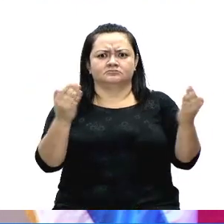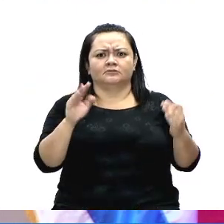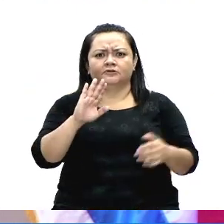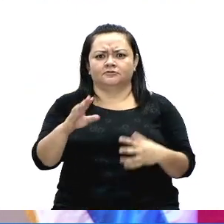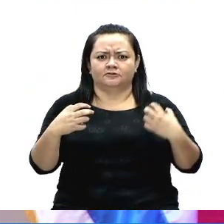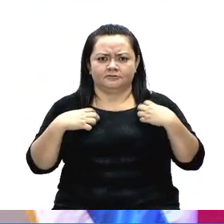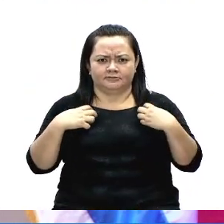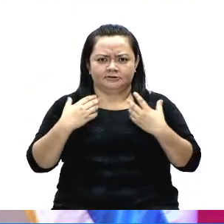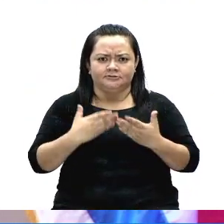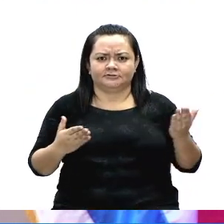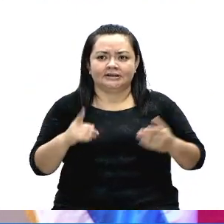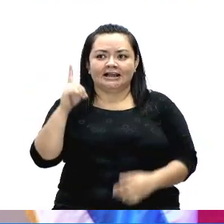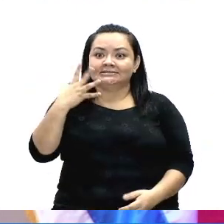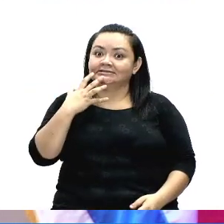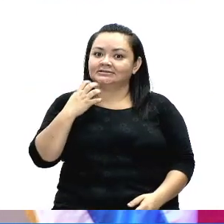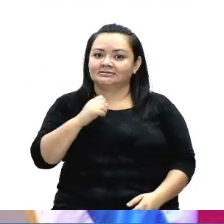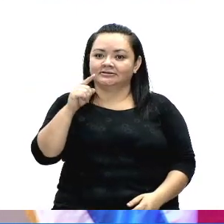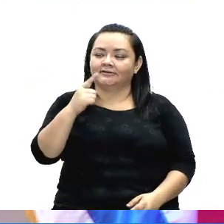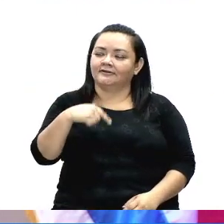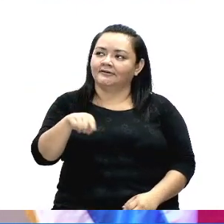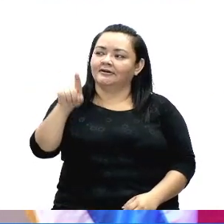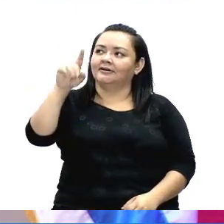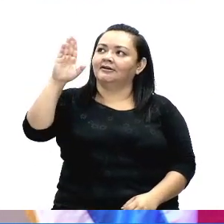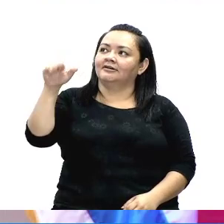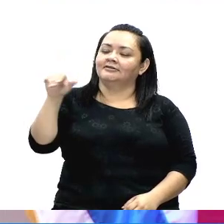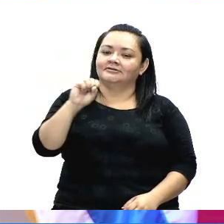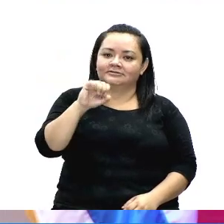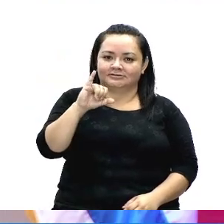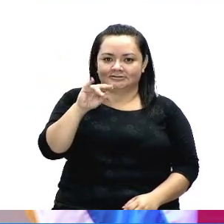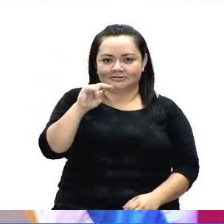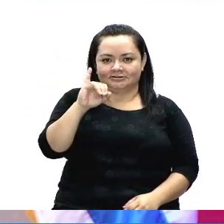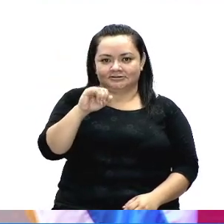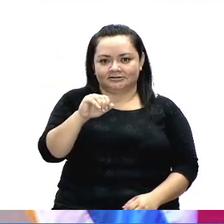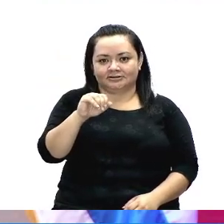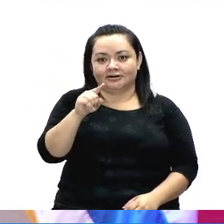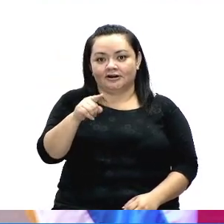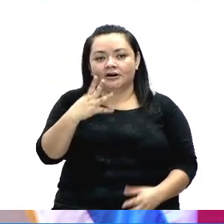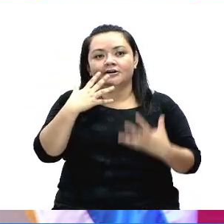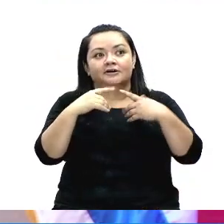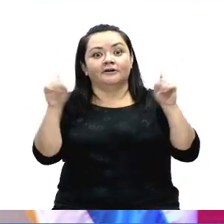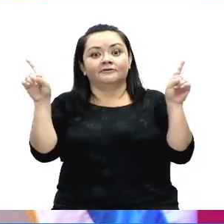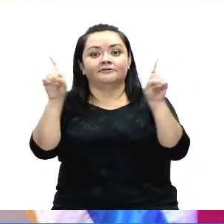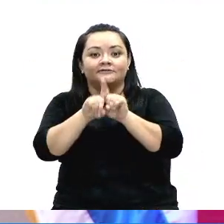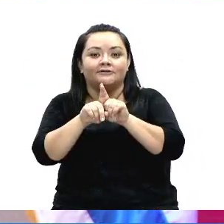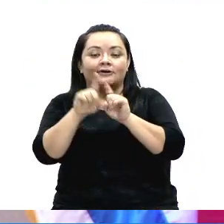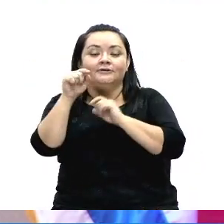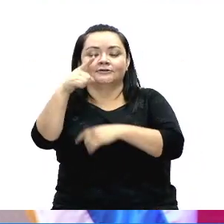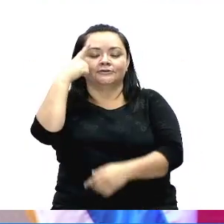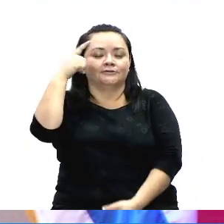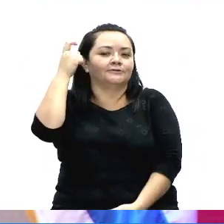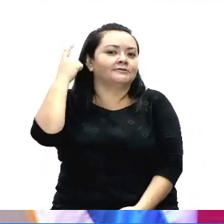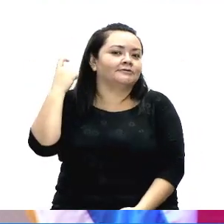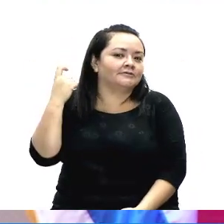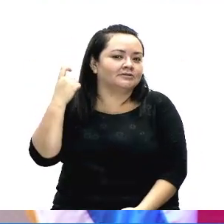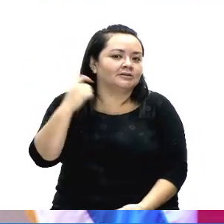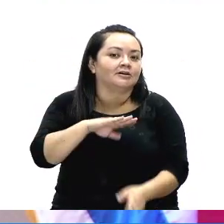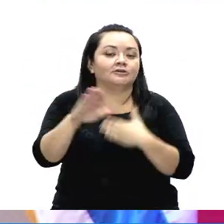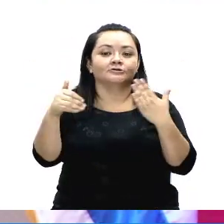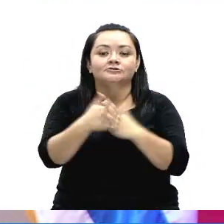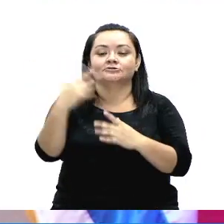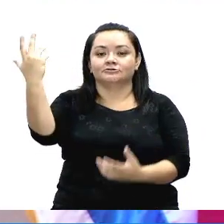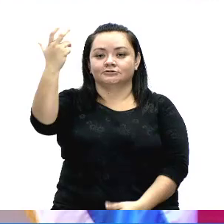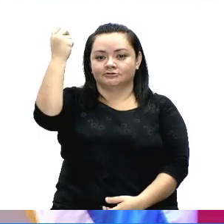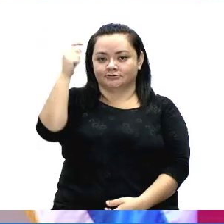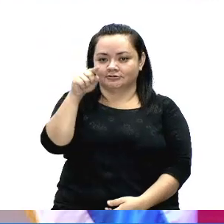y te quiere llevar al cine y te quiere llevar esa comunión te quiere acercar a él para que recuerdes todas las victorias